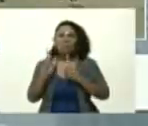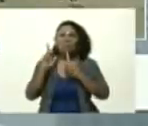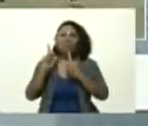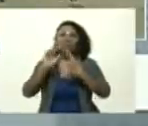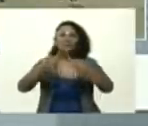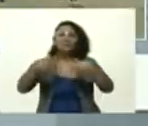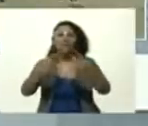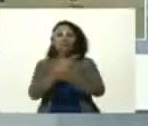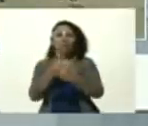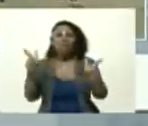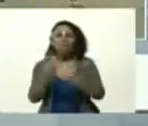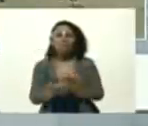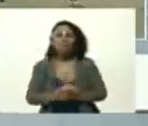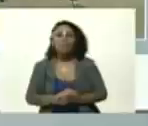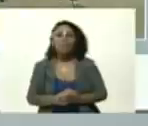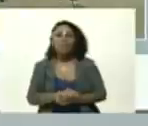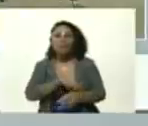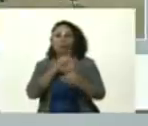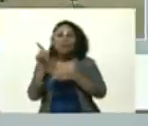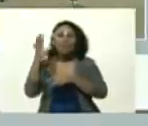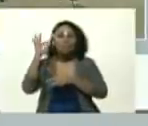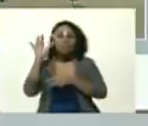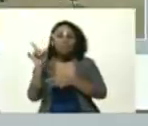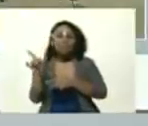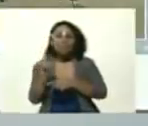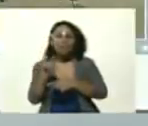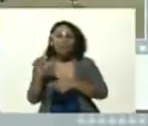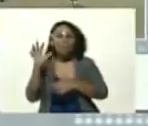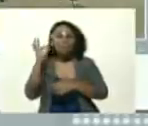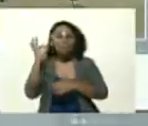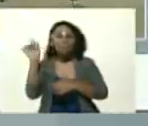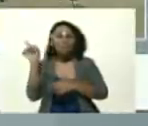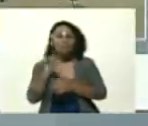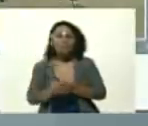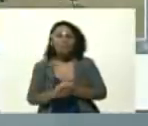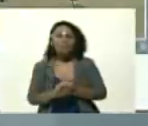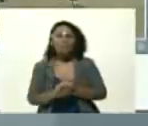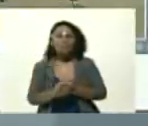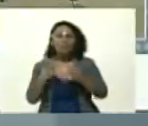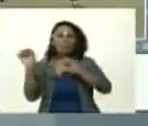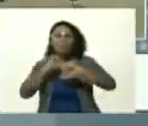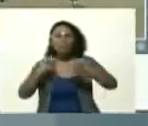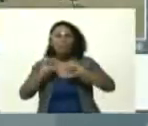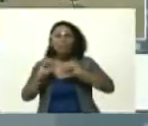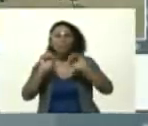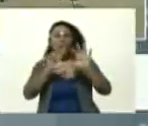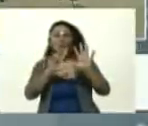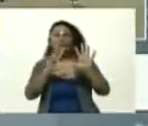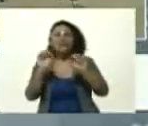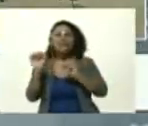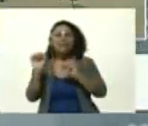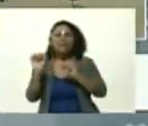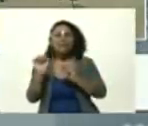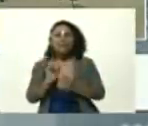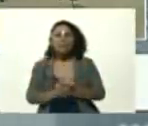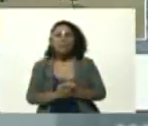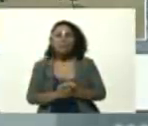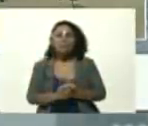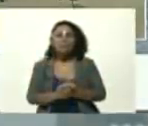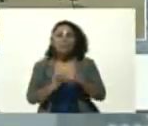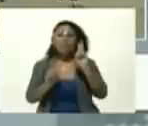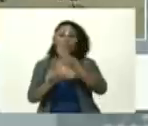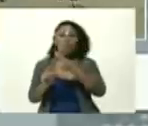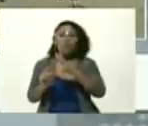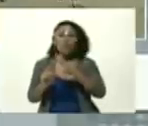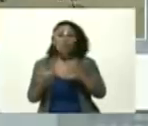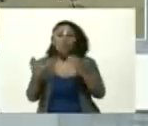neoliberal. Aquella muchacha, Jacqueline Faría, del Movimiento 80. Y veo un gentío al